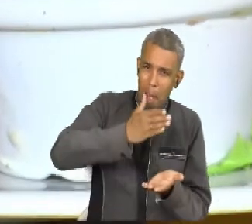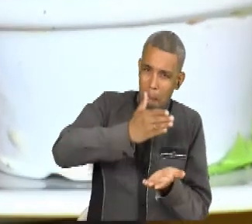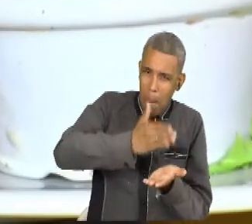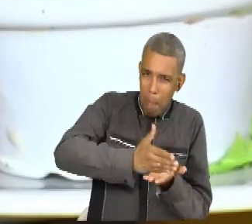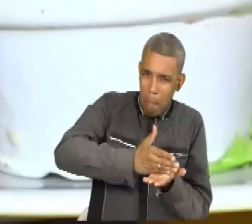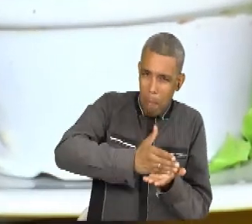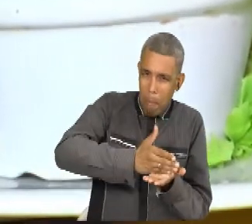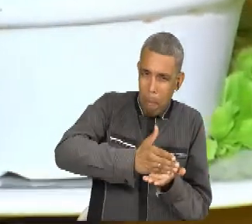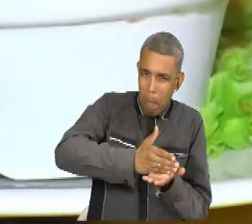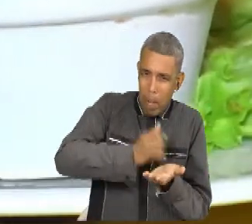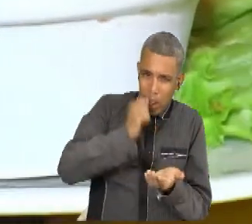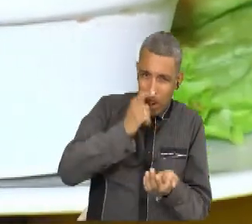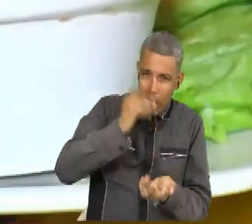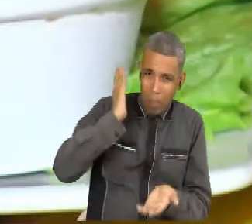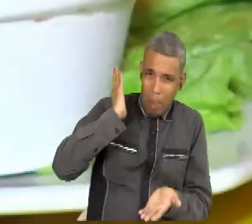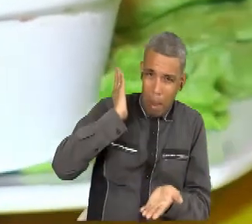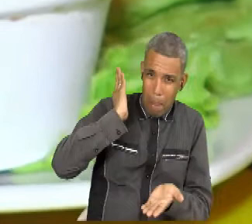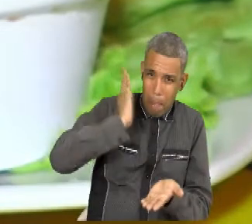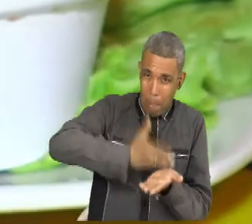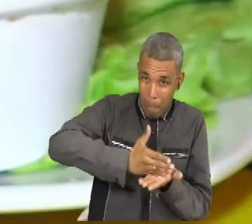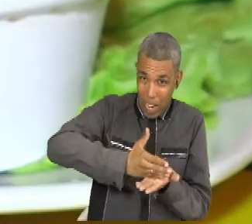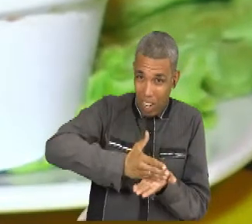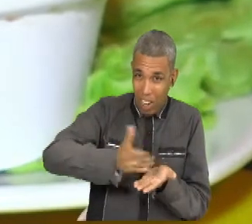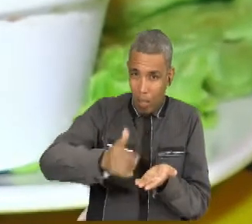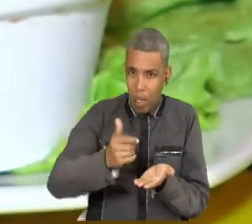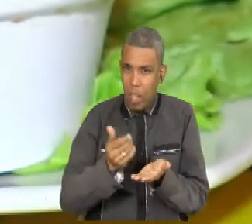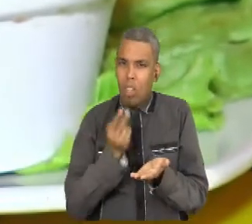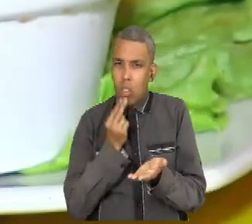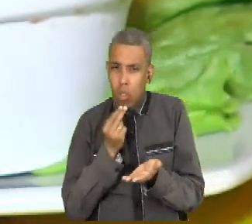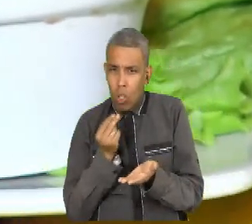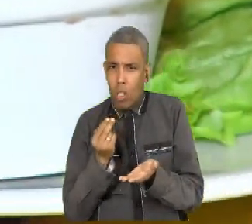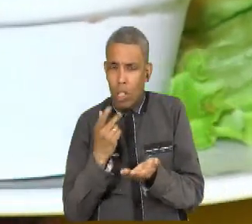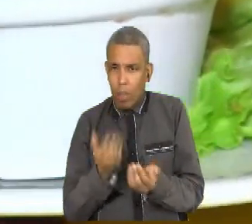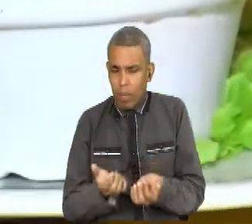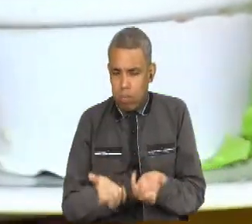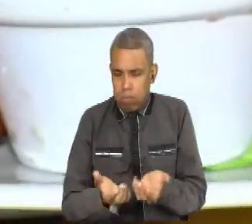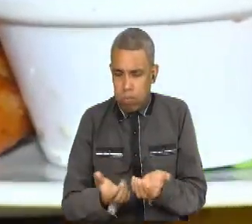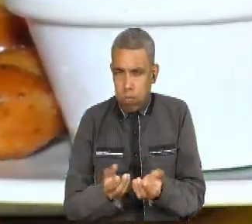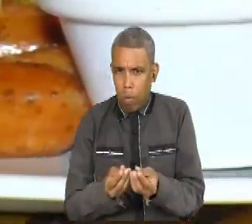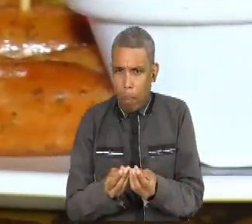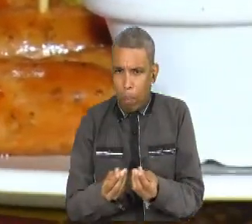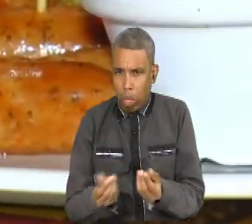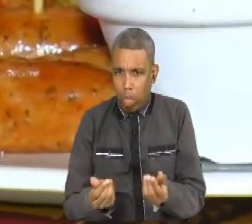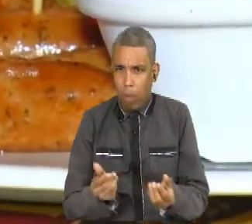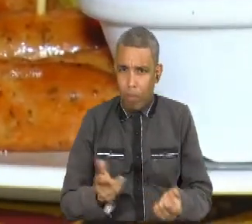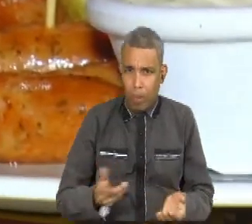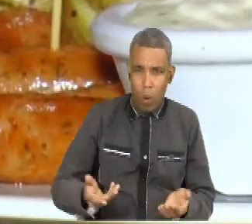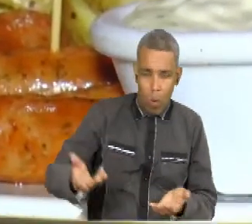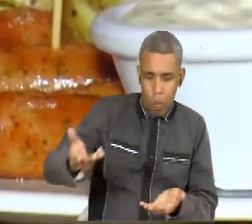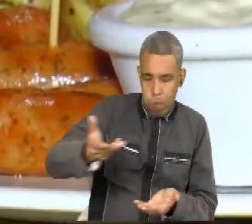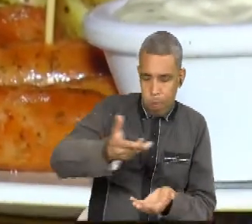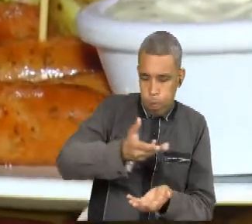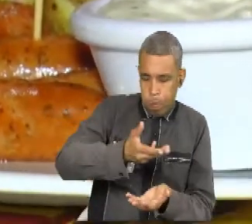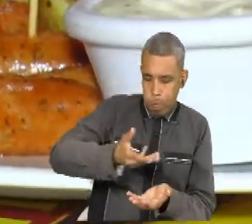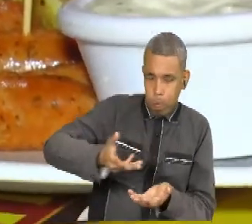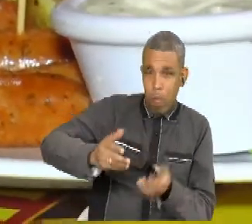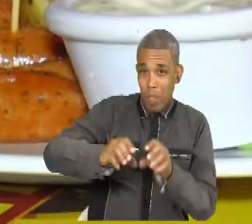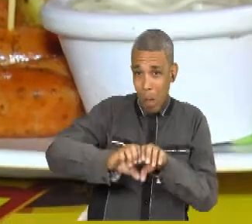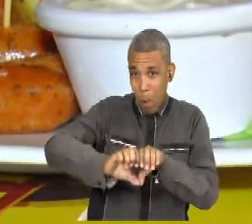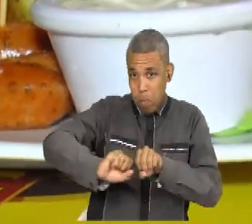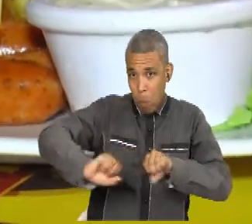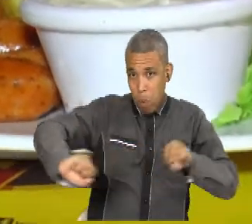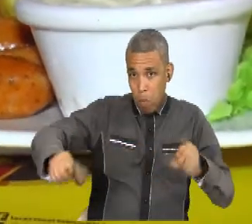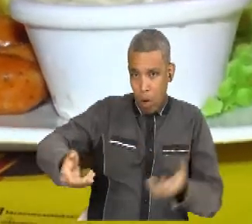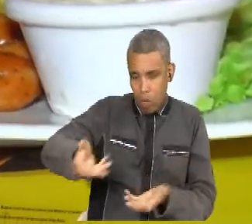de la casa. Son muy deliciosos también. Bueno, nosotros vemos aquí al ladito el caramelo. ¿Ya los choricitos lo tienen o no? No,